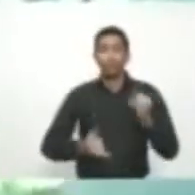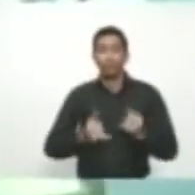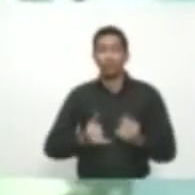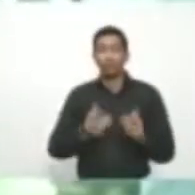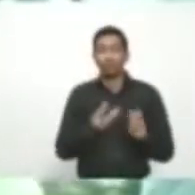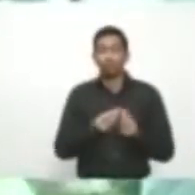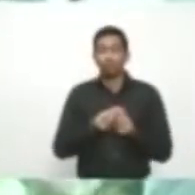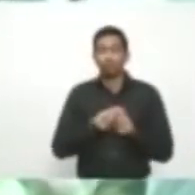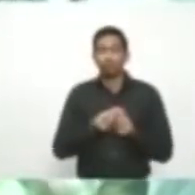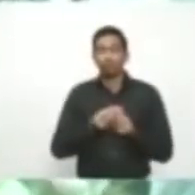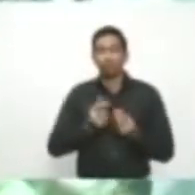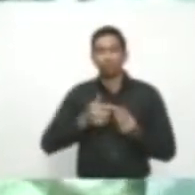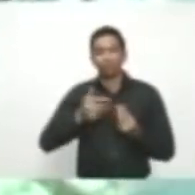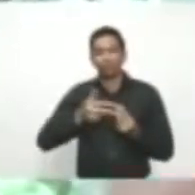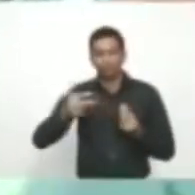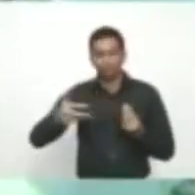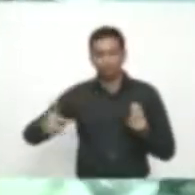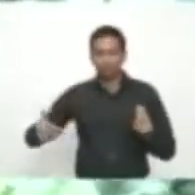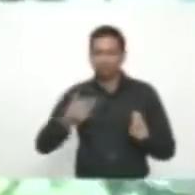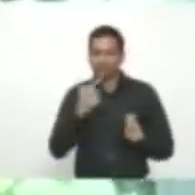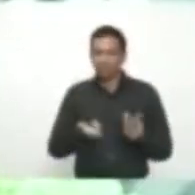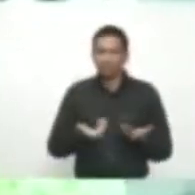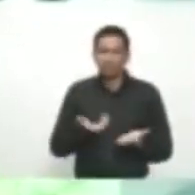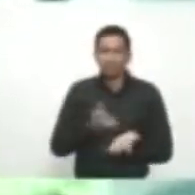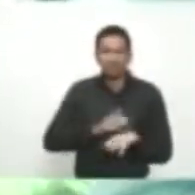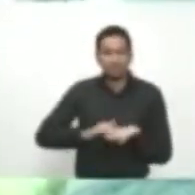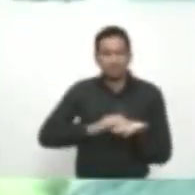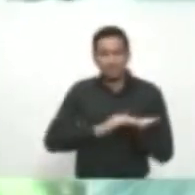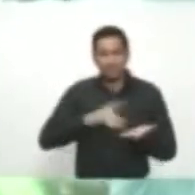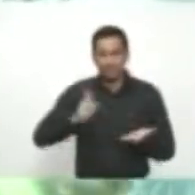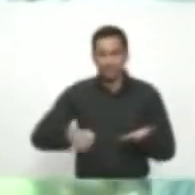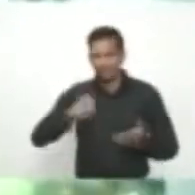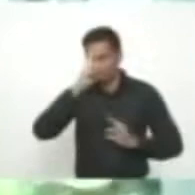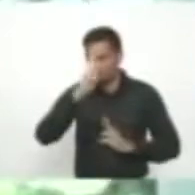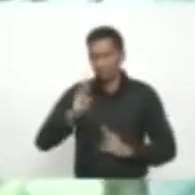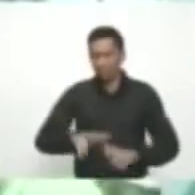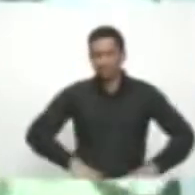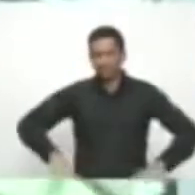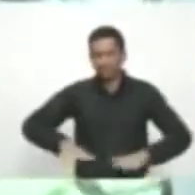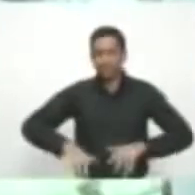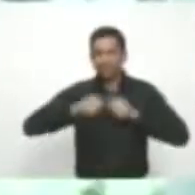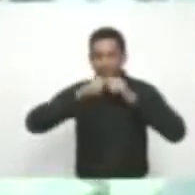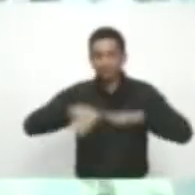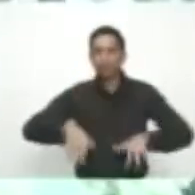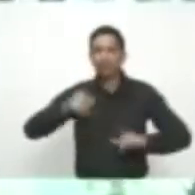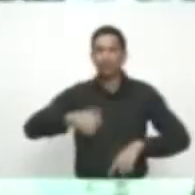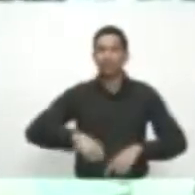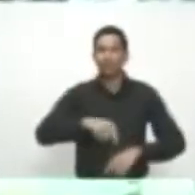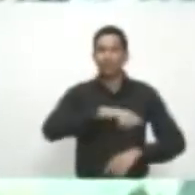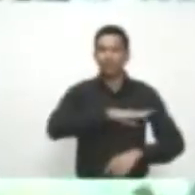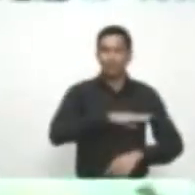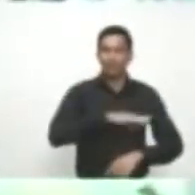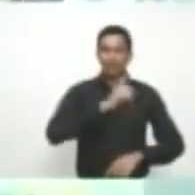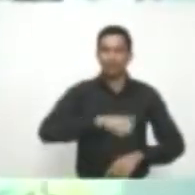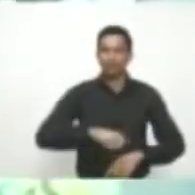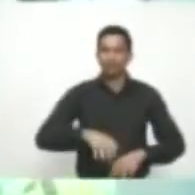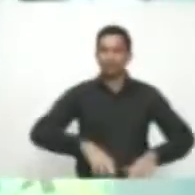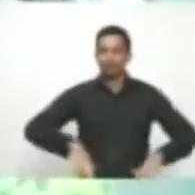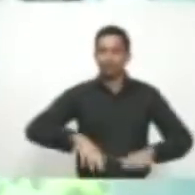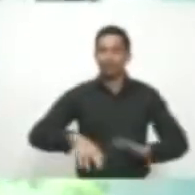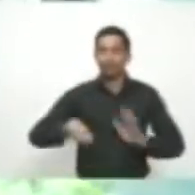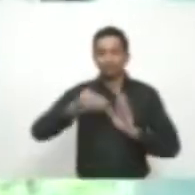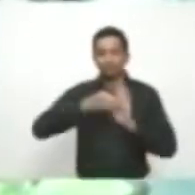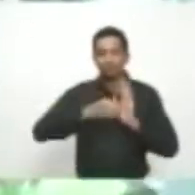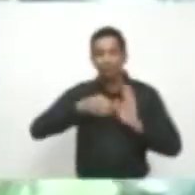sentencia ordena a la gerencia del espacio público y al alcalde a establecer políticas públicas efectivas en la reivindicación de los